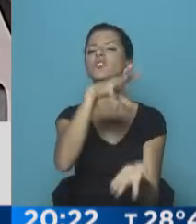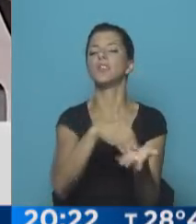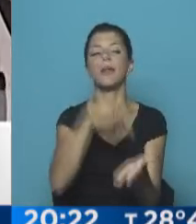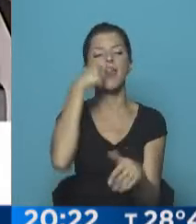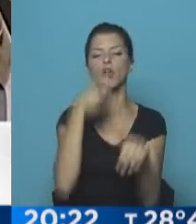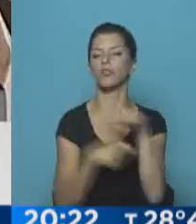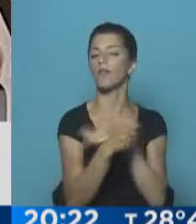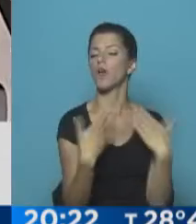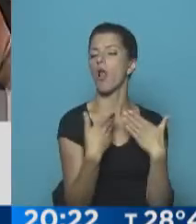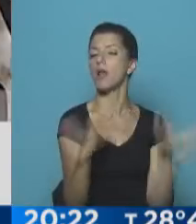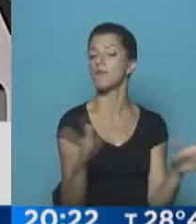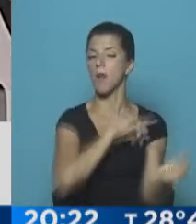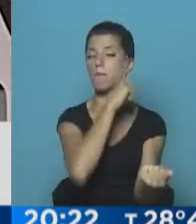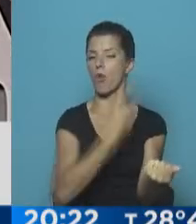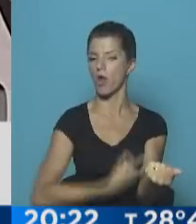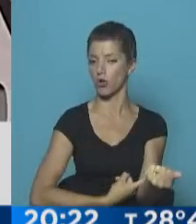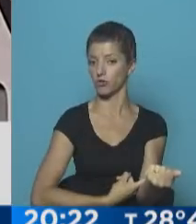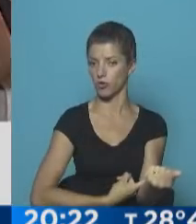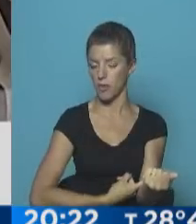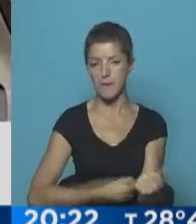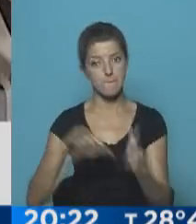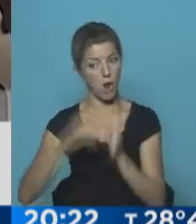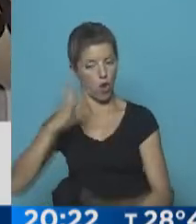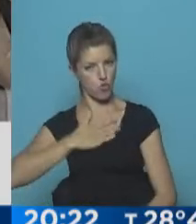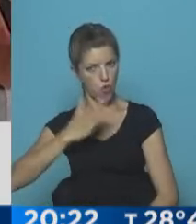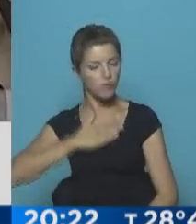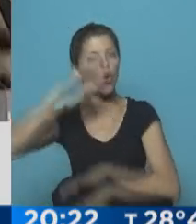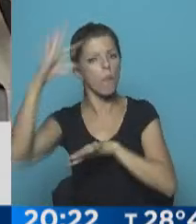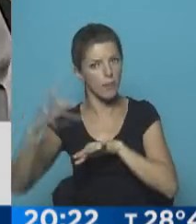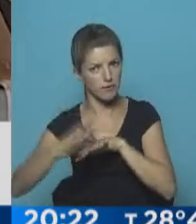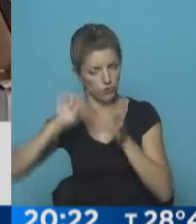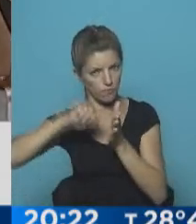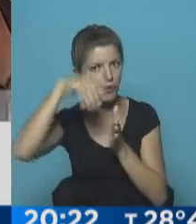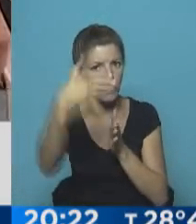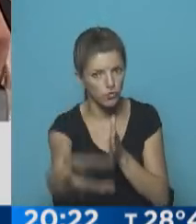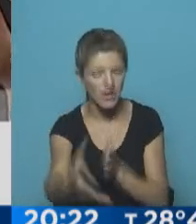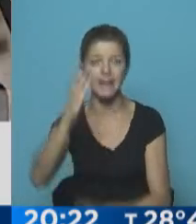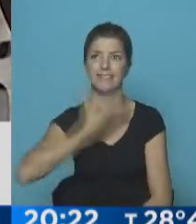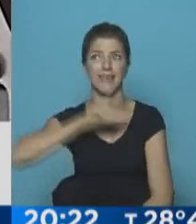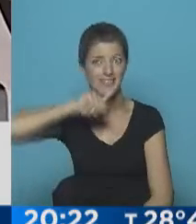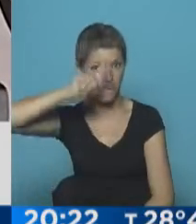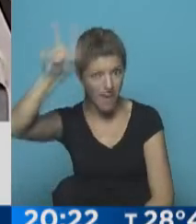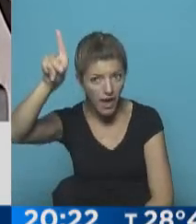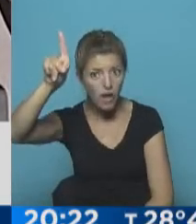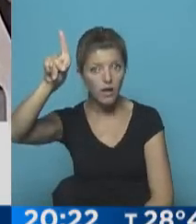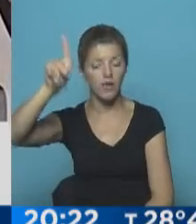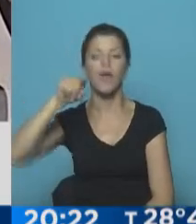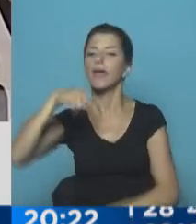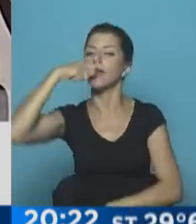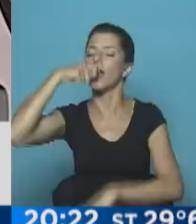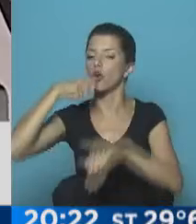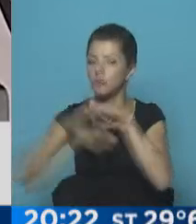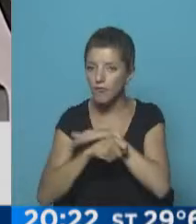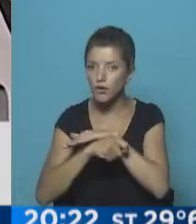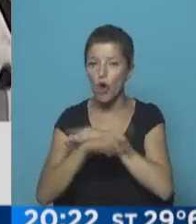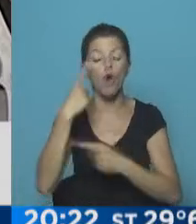narcotráfico maneje el poder. Y nuestro compromiso, el de la provincia de Buenos Aires, el de la provincia de Santa Fe, es que el narcotráfico no maneje